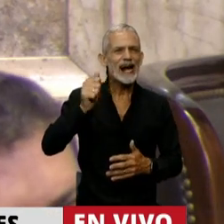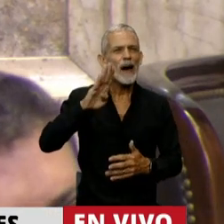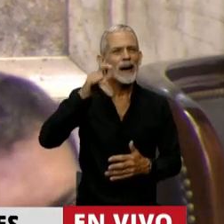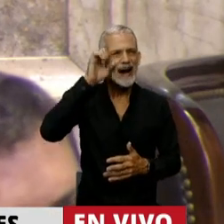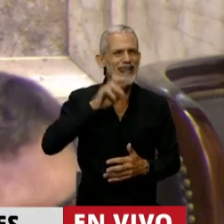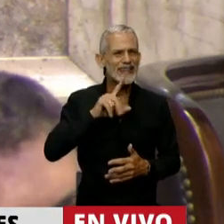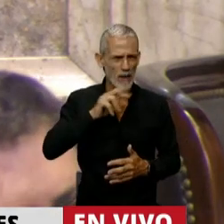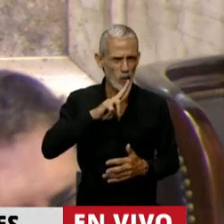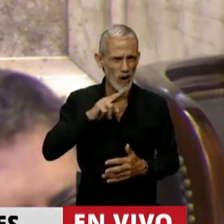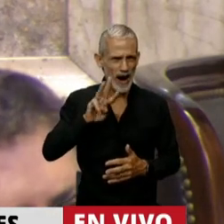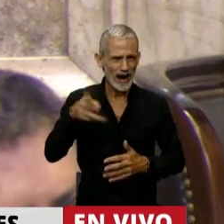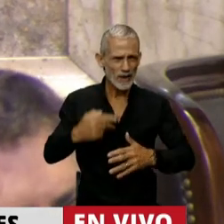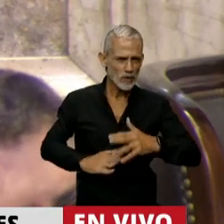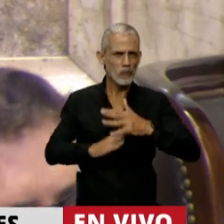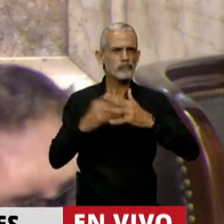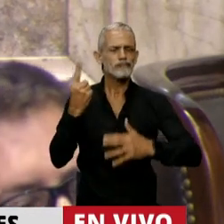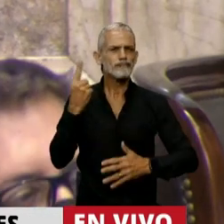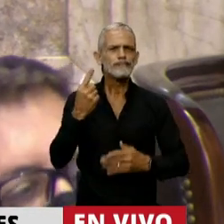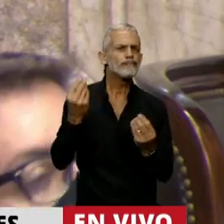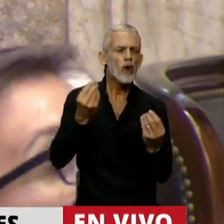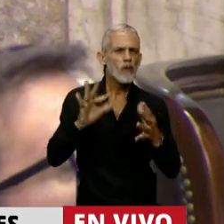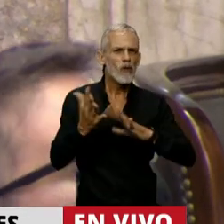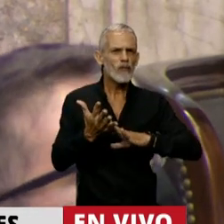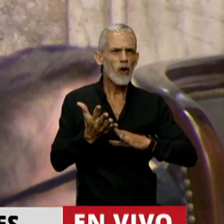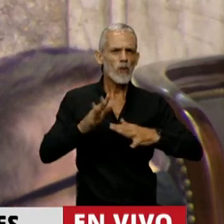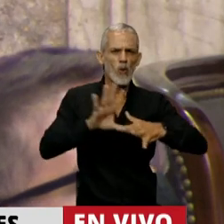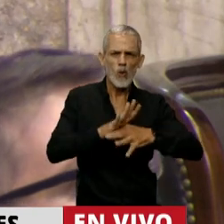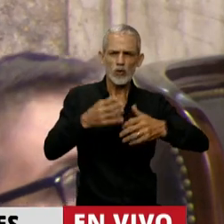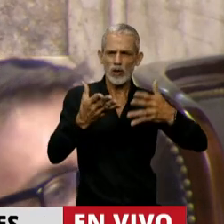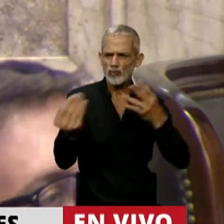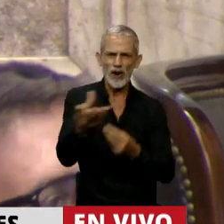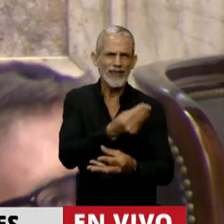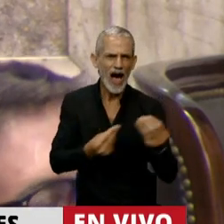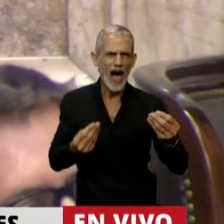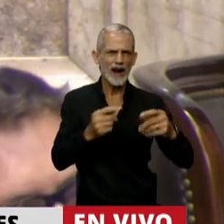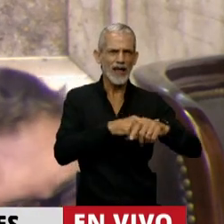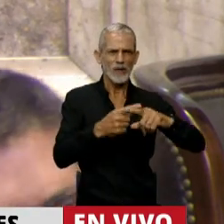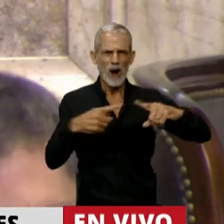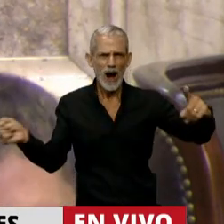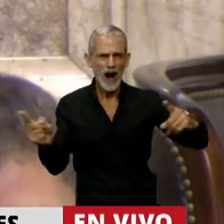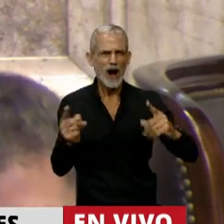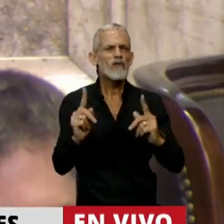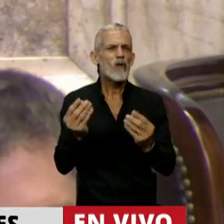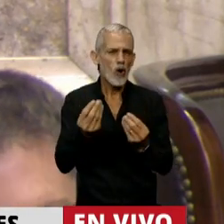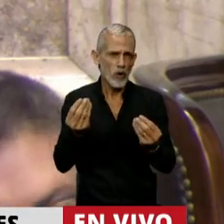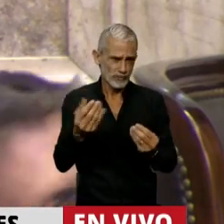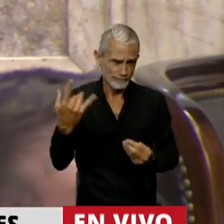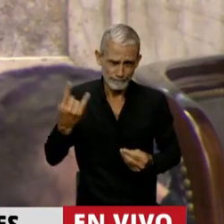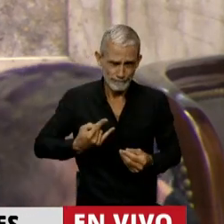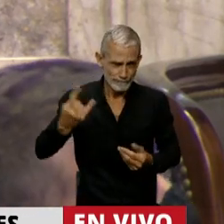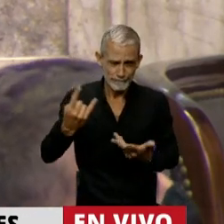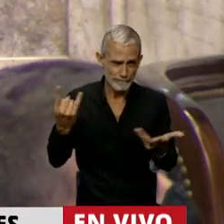Raberta, de que esta movilidad es justa, solidaria, equitativa y sustentable? Es una mentira